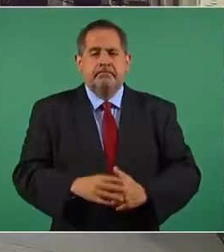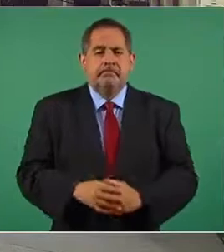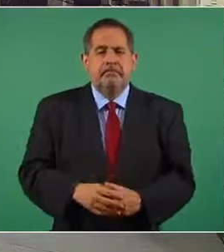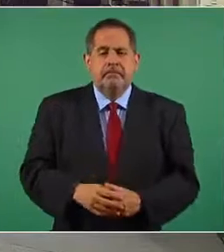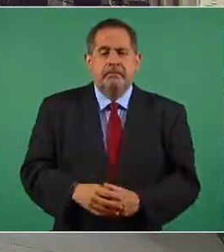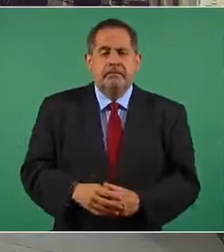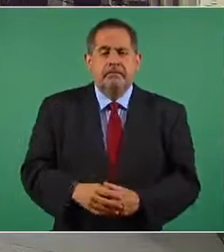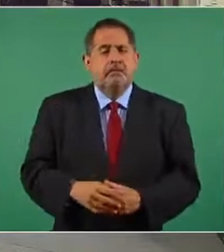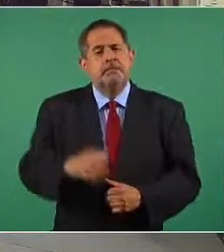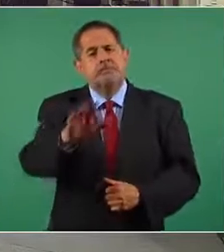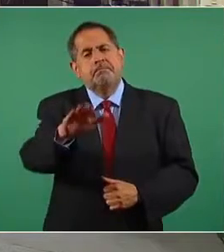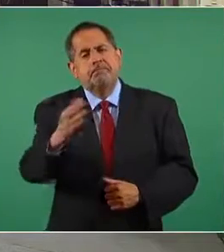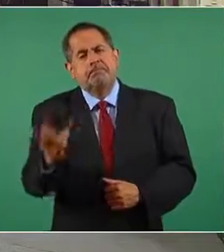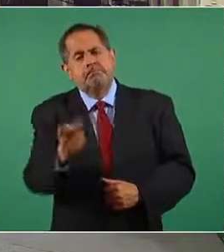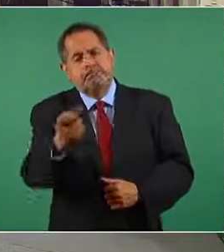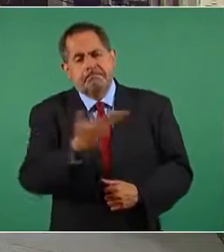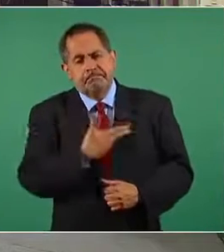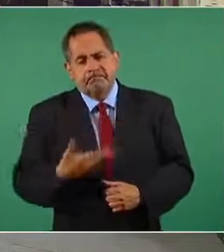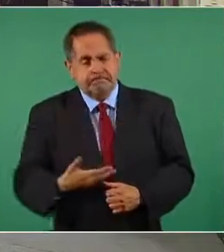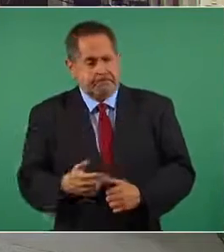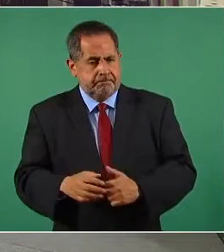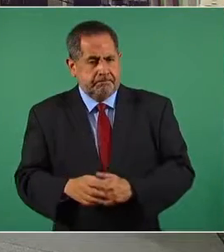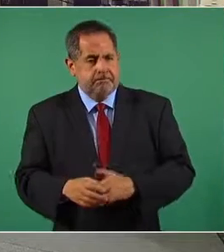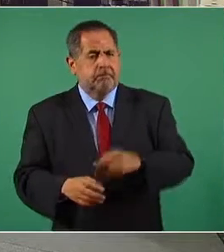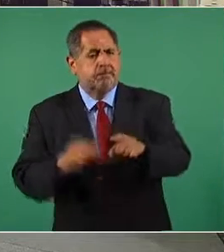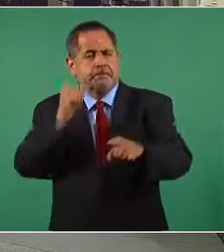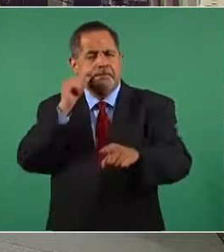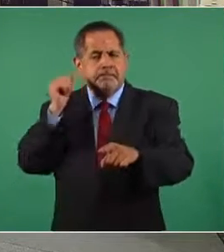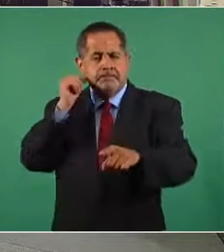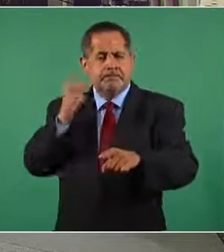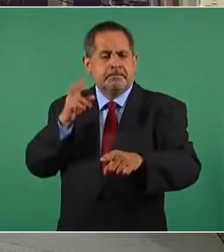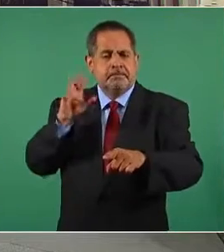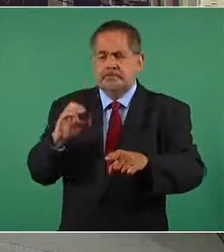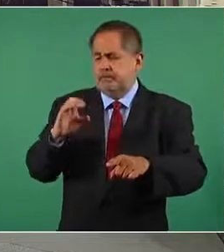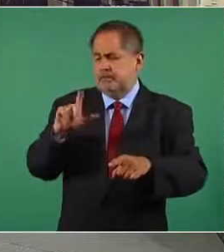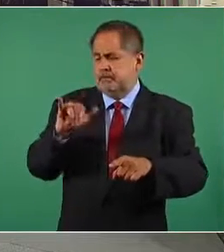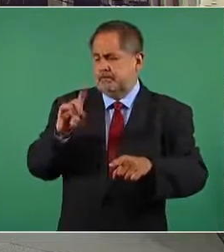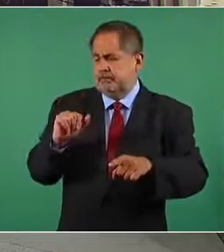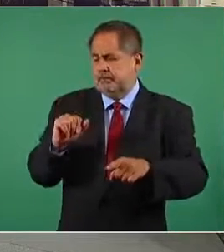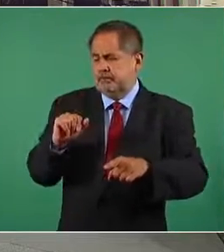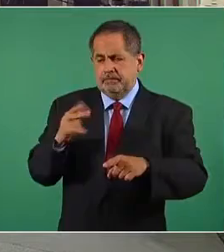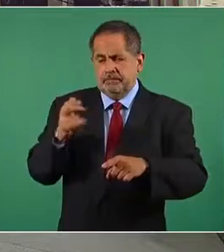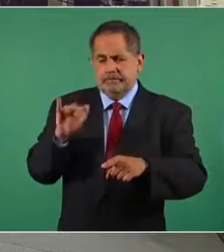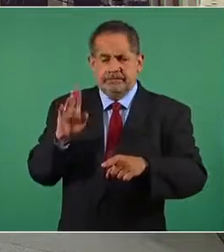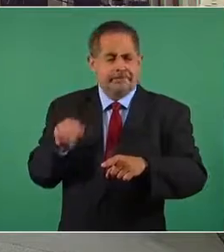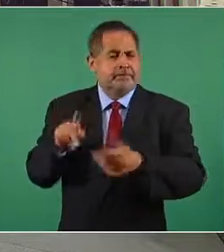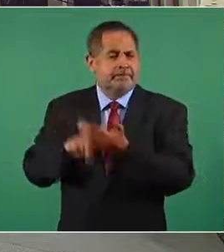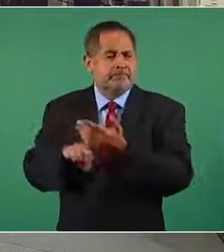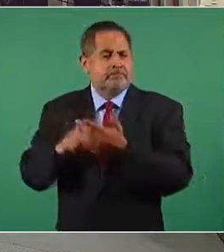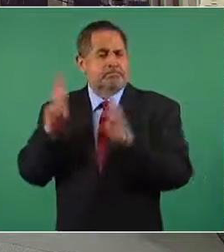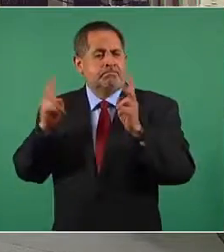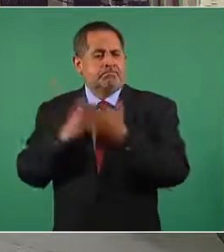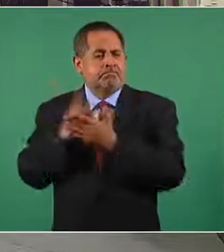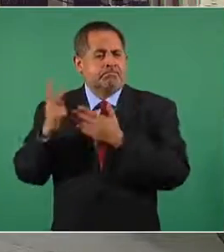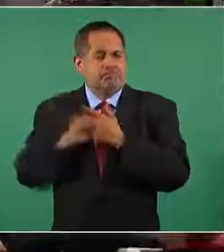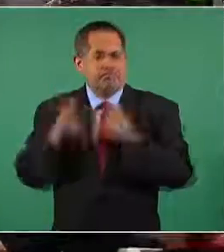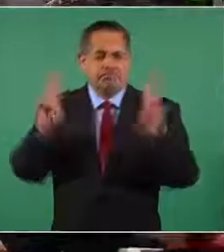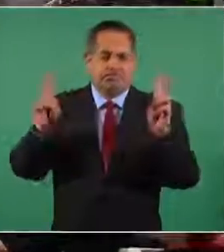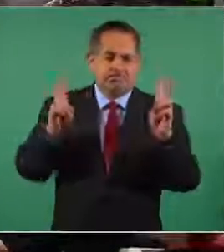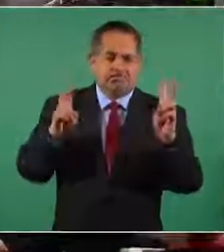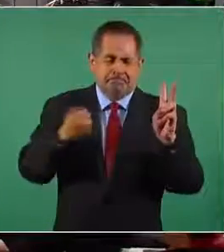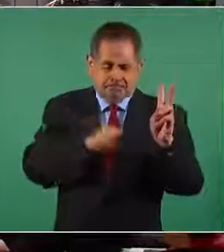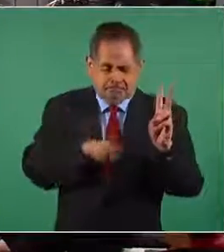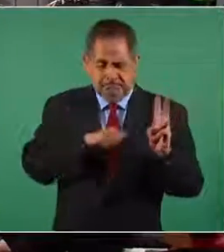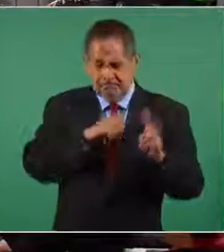Gracias, señor presidente. Y en un segundo tema, ayer la doctora Claudia Sheinbaum presentó el programa Salud en tu Vida, Salud para el